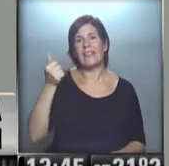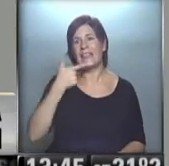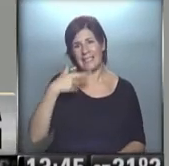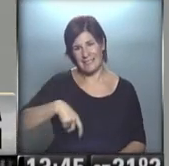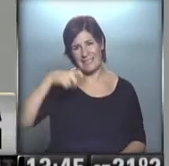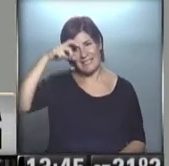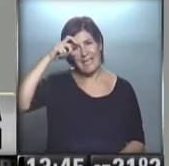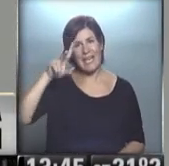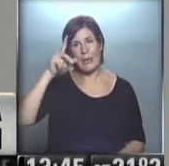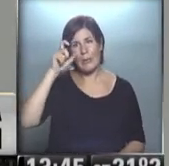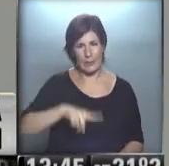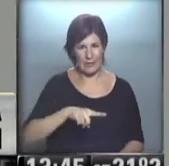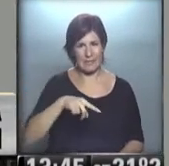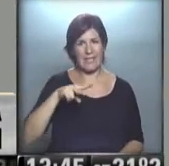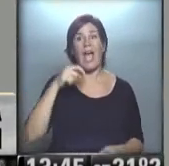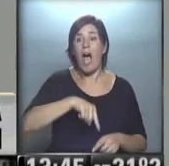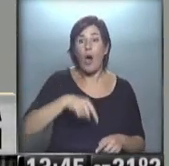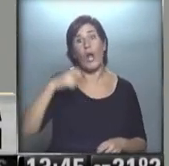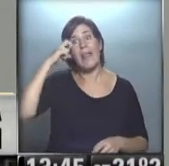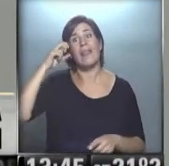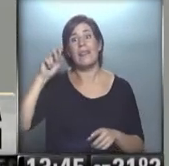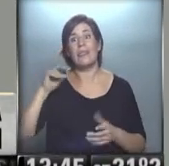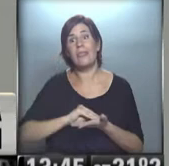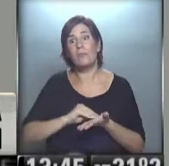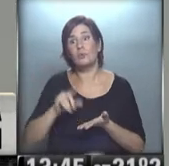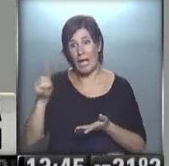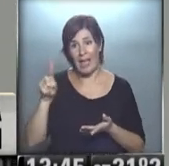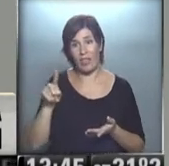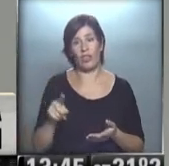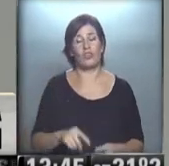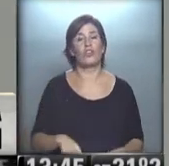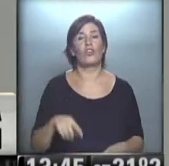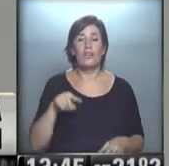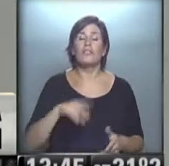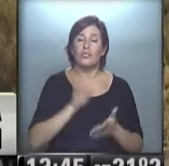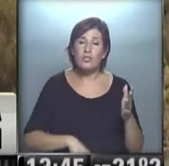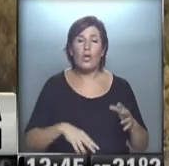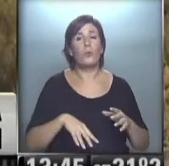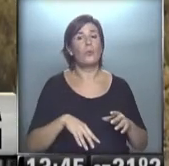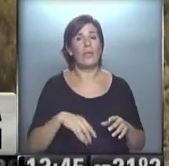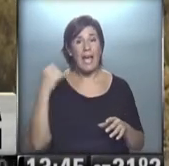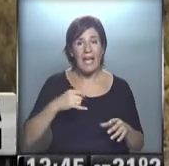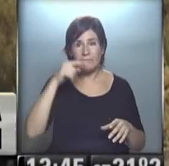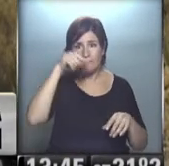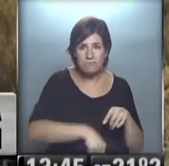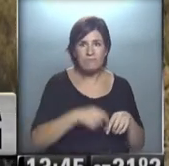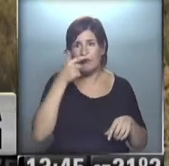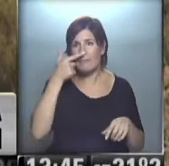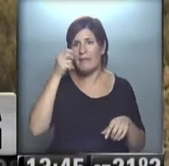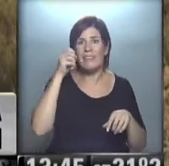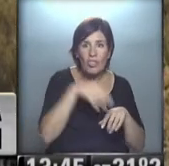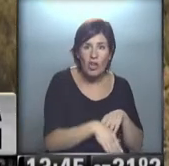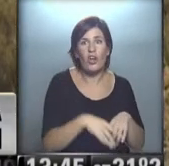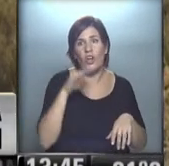ahora diputado del Frente Renovador. El objetivo en aquel momento era extender la explotación del yacimiento Cerro Dragón en favor de la empresa Pan